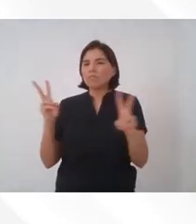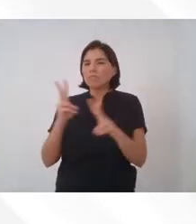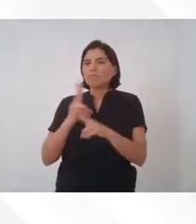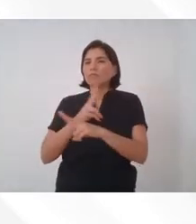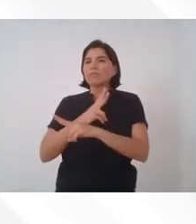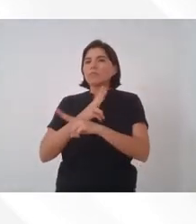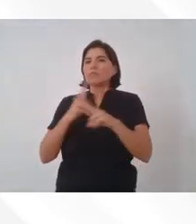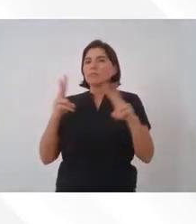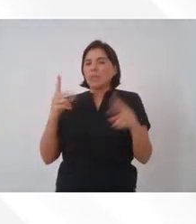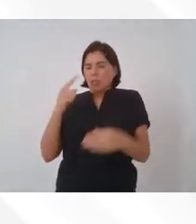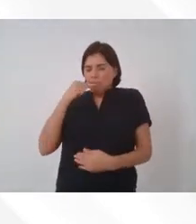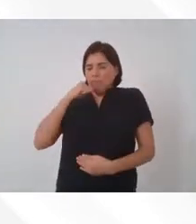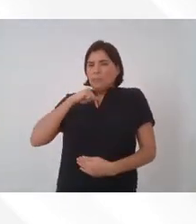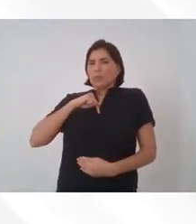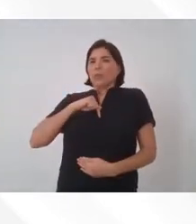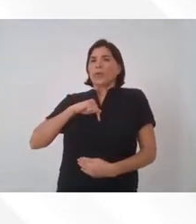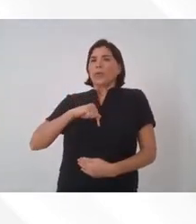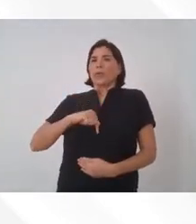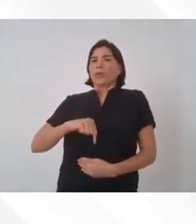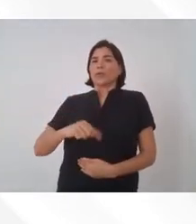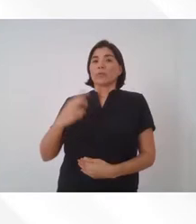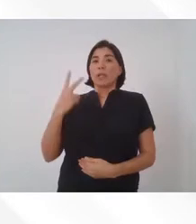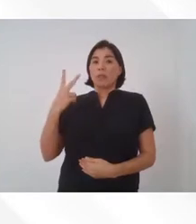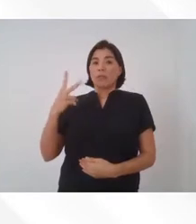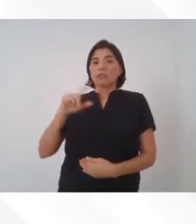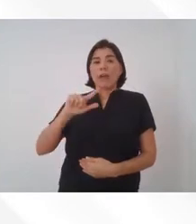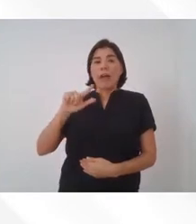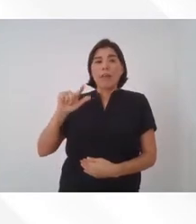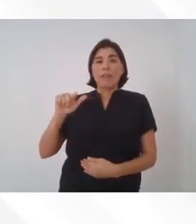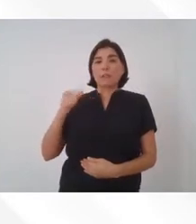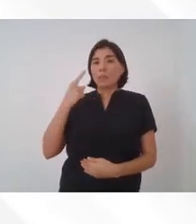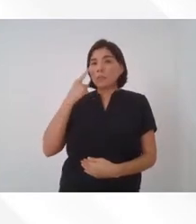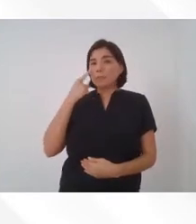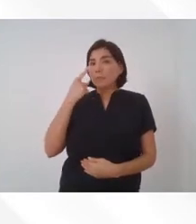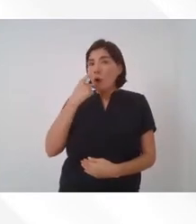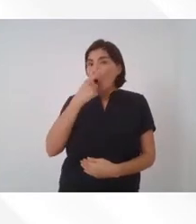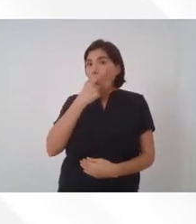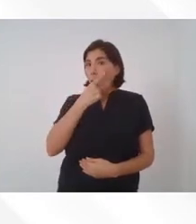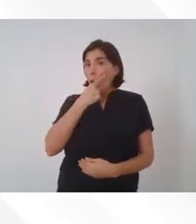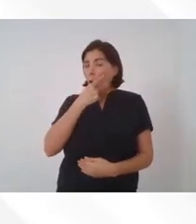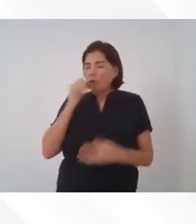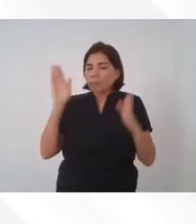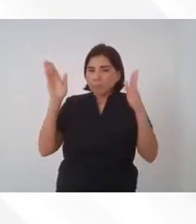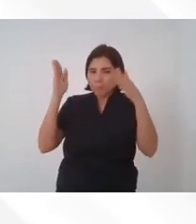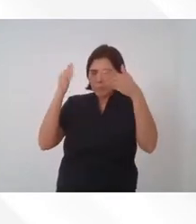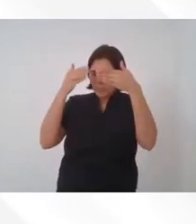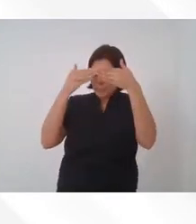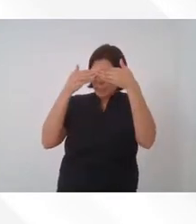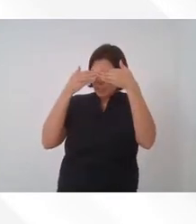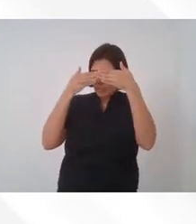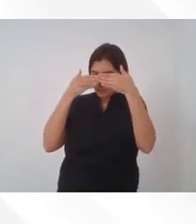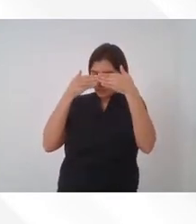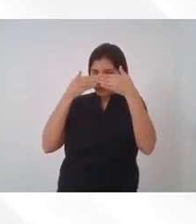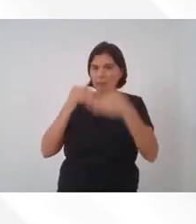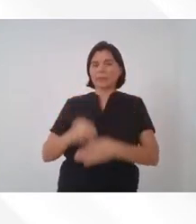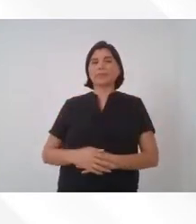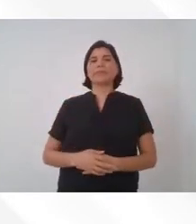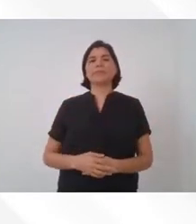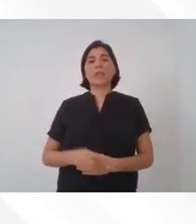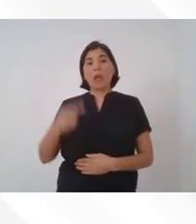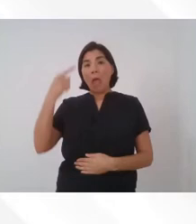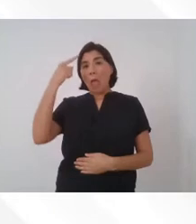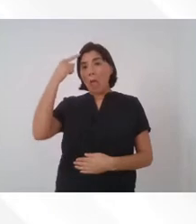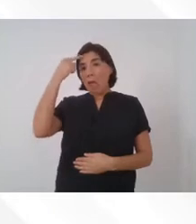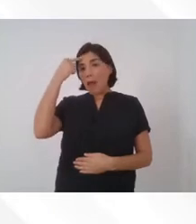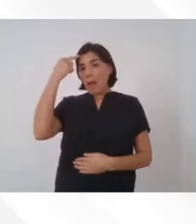los ojos y le vamos a dar una tarea a nuestra mente, porque la mente anda activa todo el día, todo